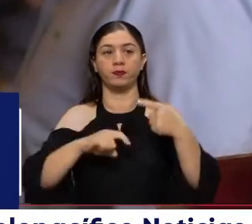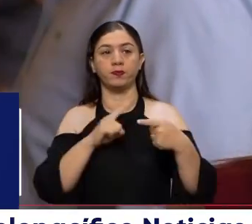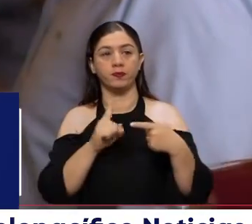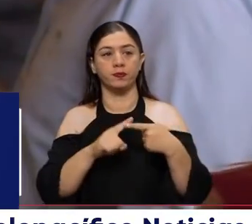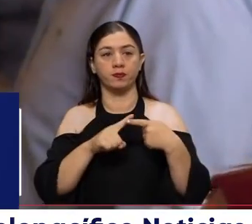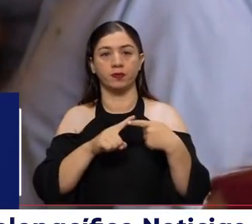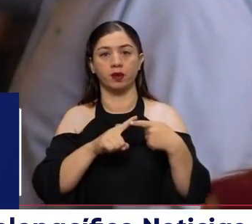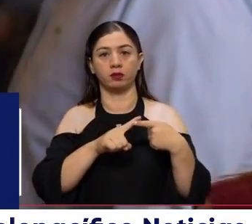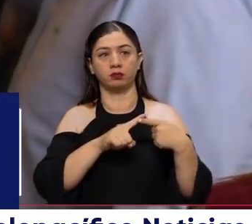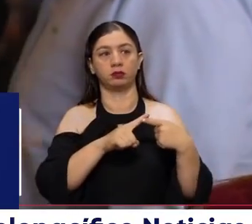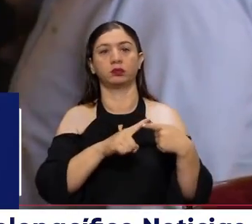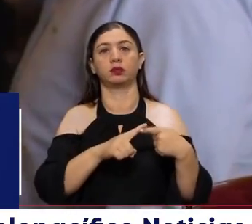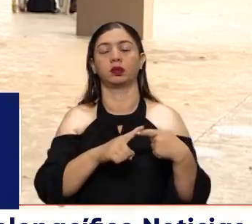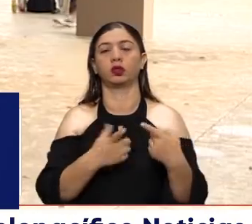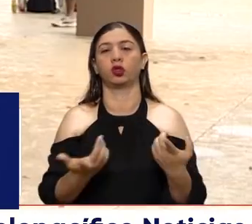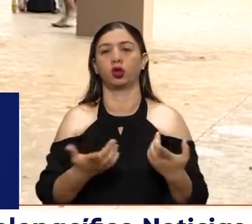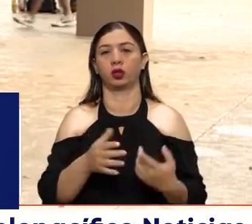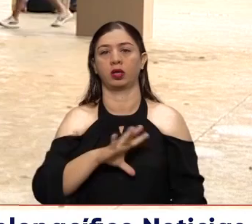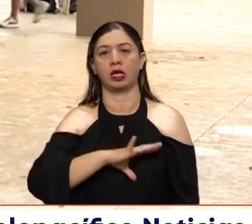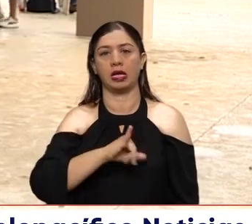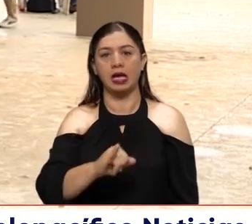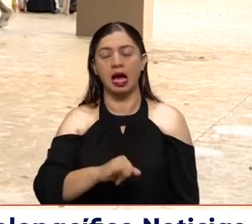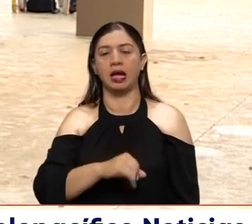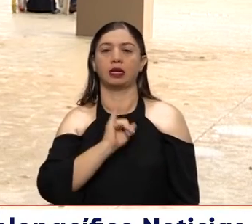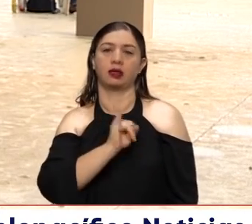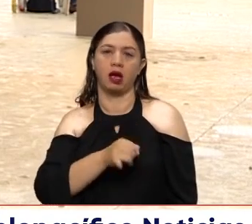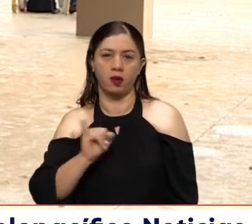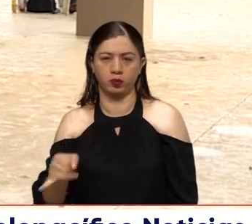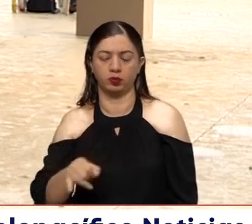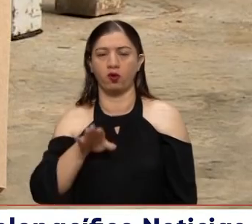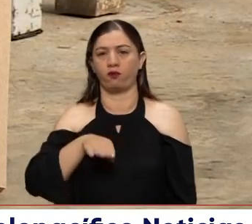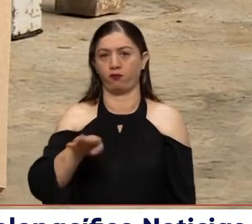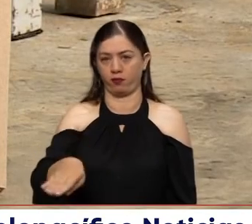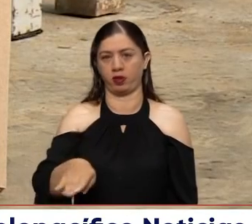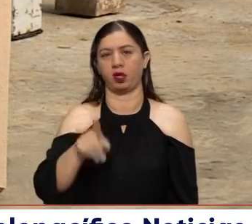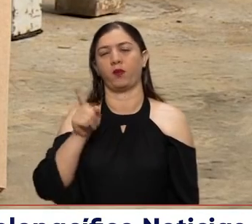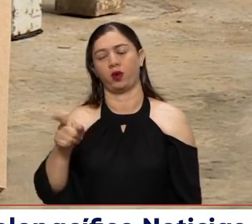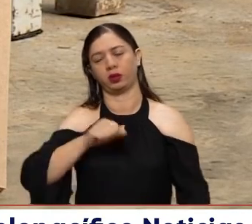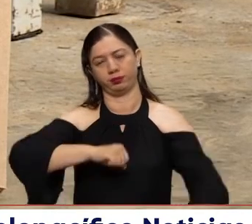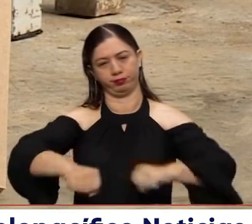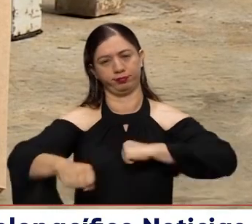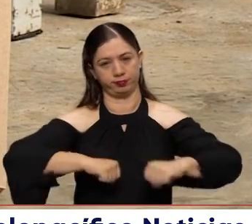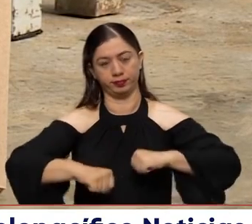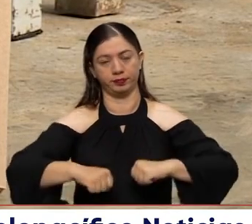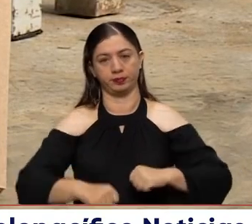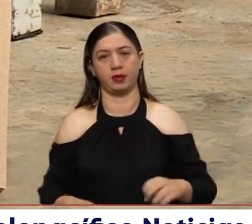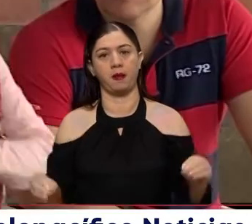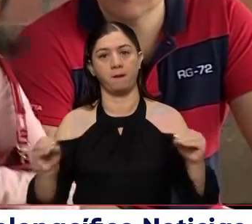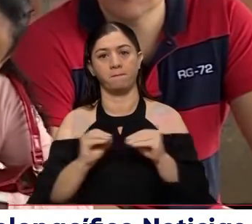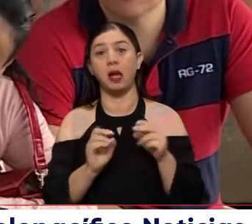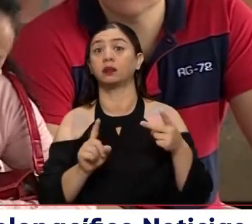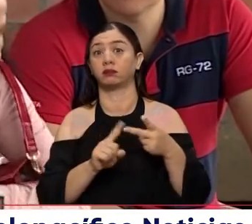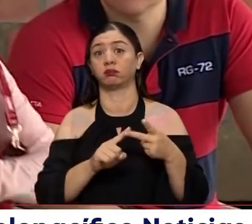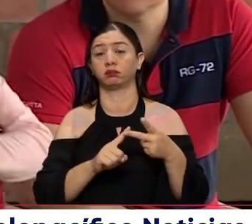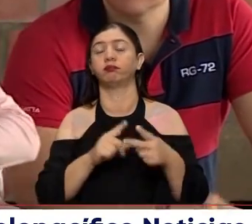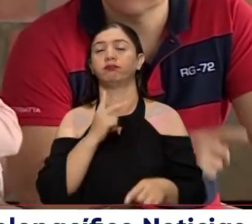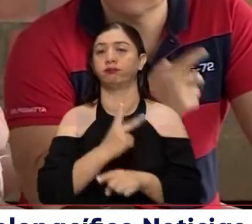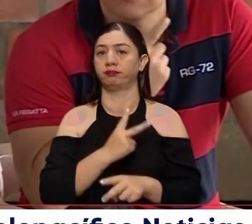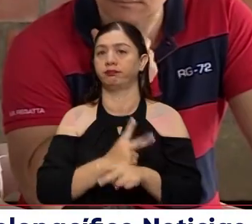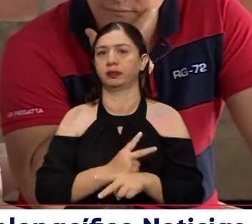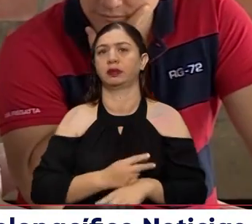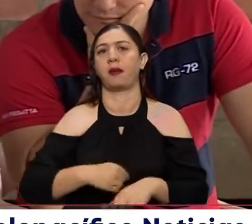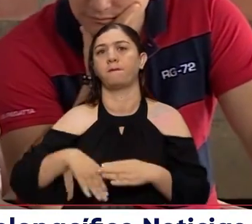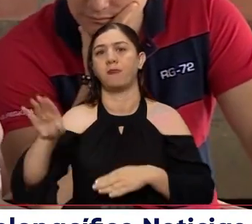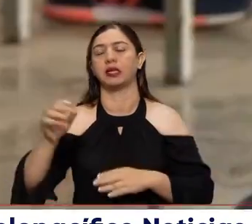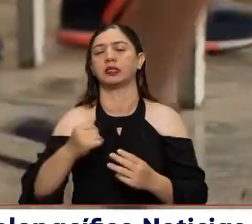de riesgo extremo en el municipio de Cali, Jamundí, Buenaventura, producto de la dinámica que se vive, y un riesgo alto que se vive sobre todo